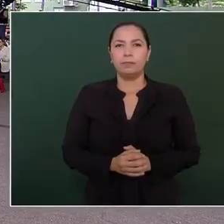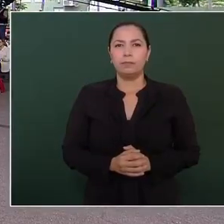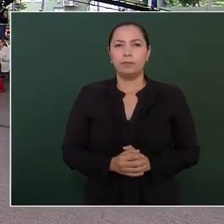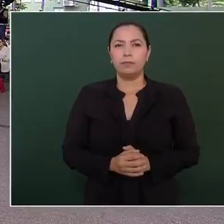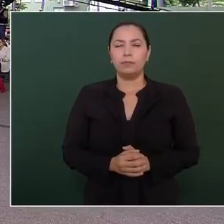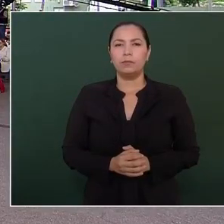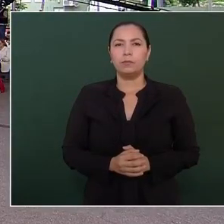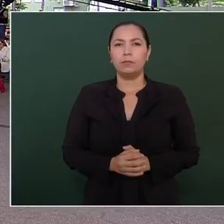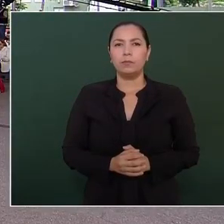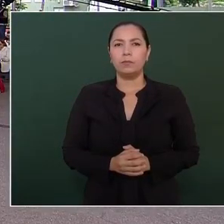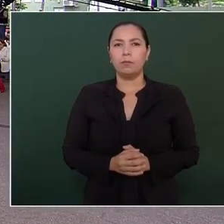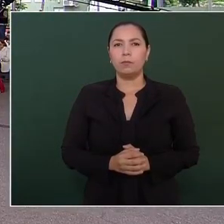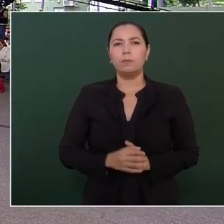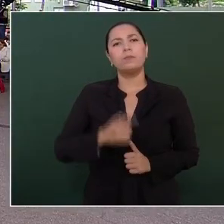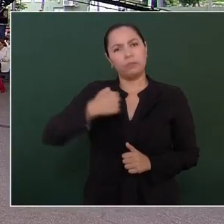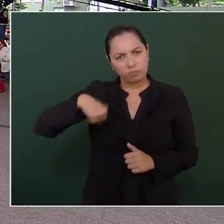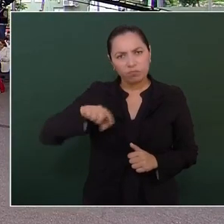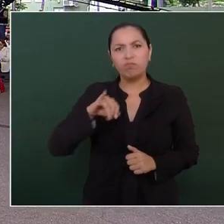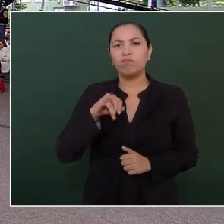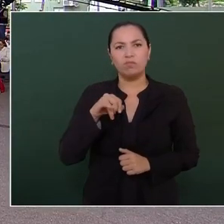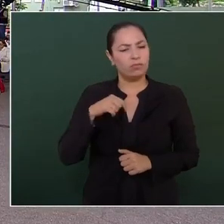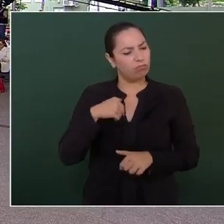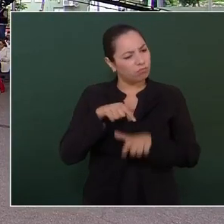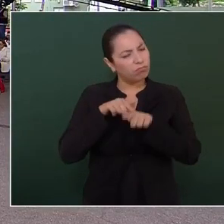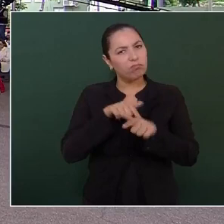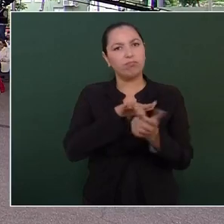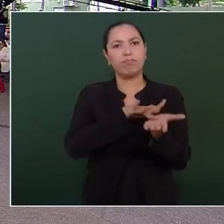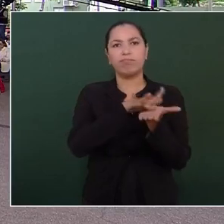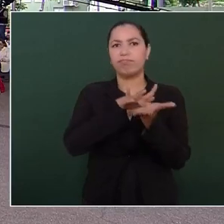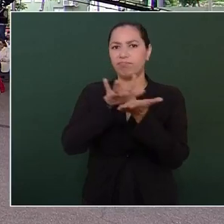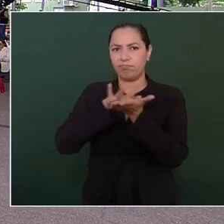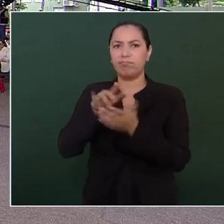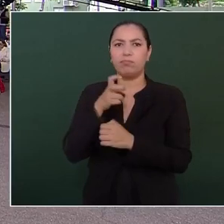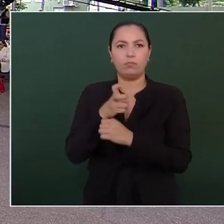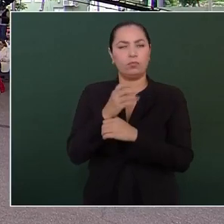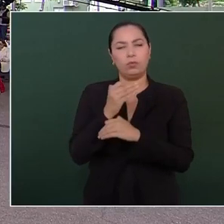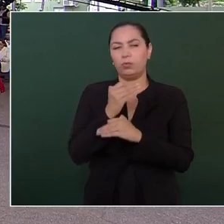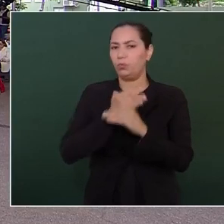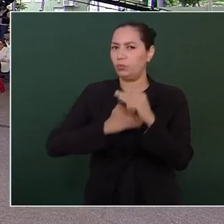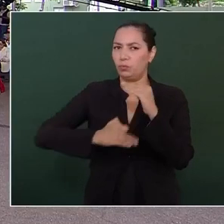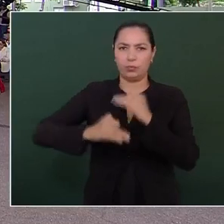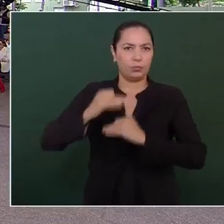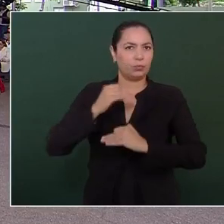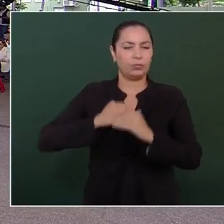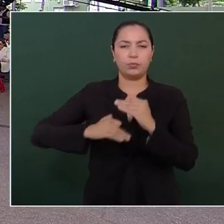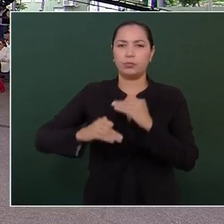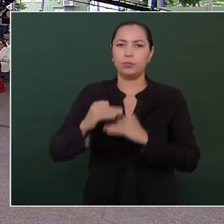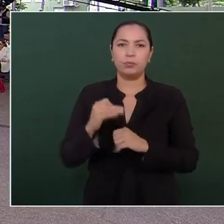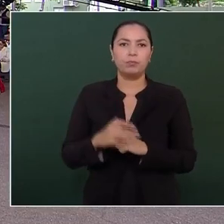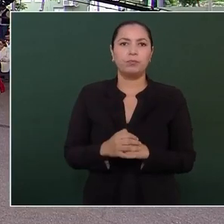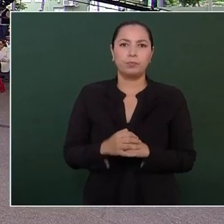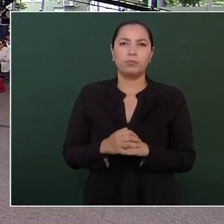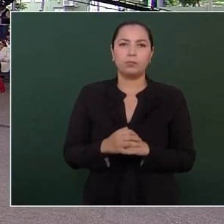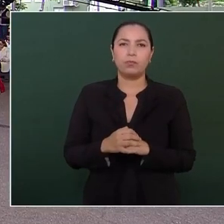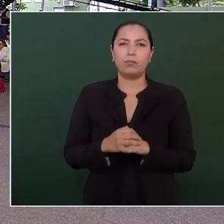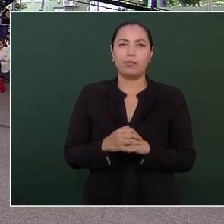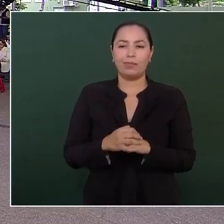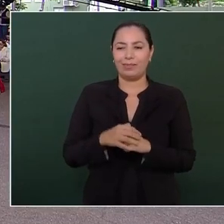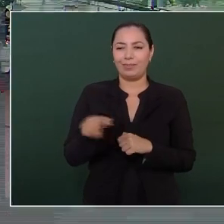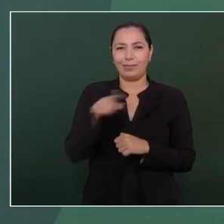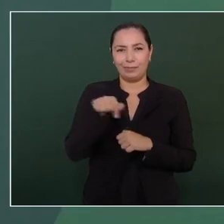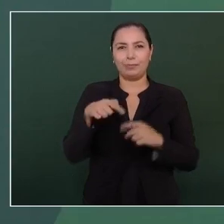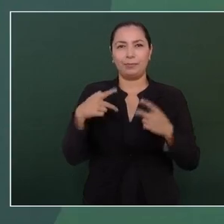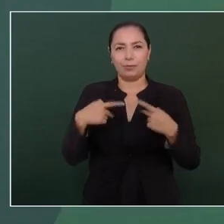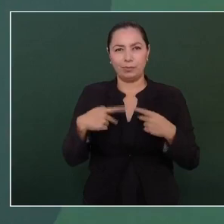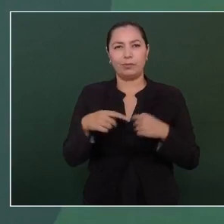Vamos a seguir apoyando todos los productores